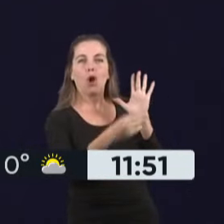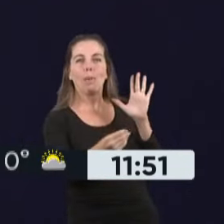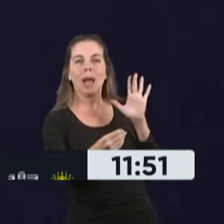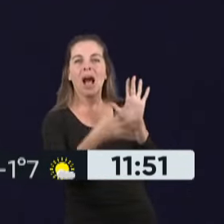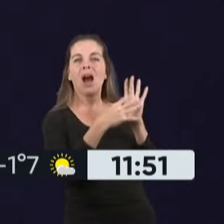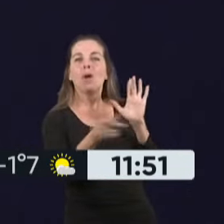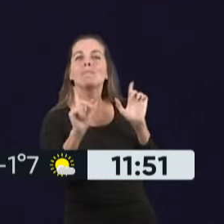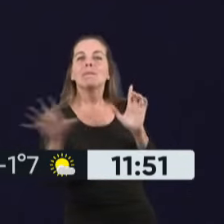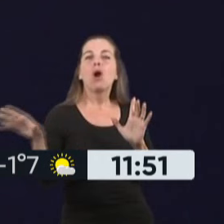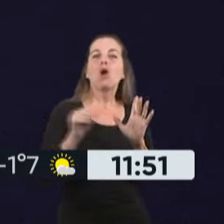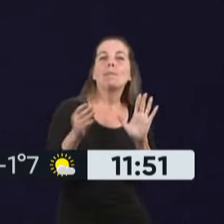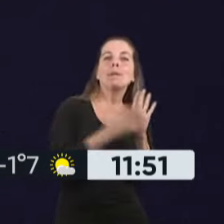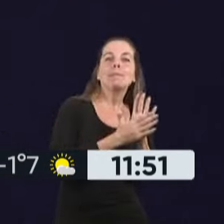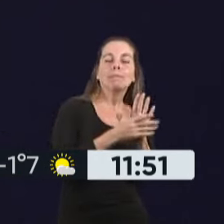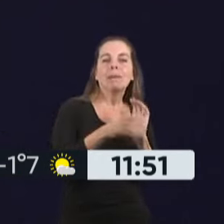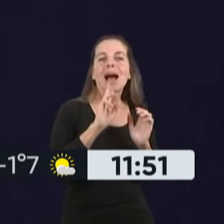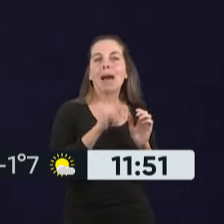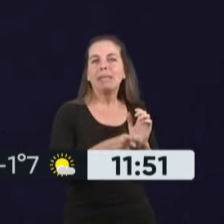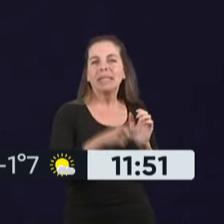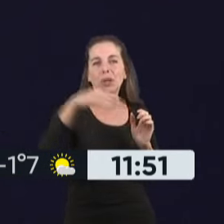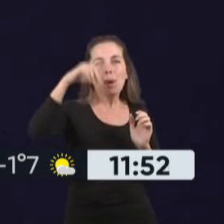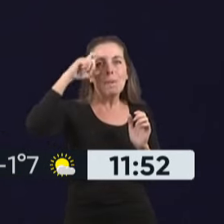pega. Menegazzi.